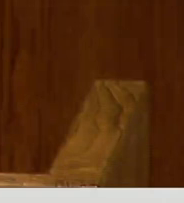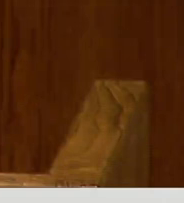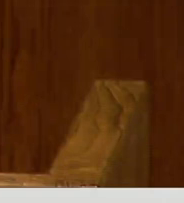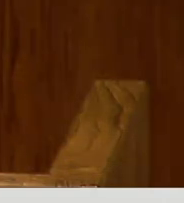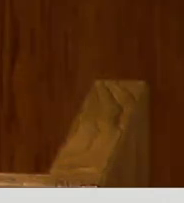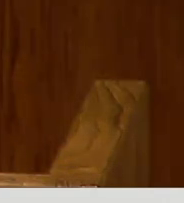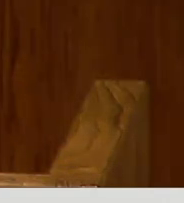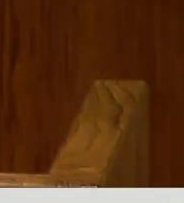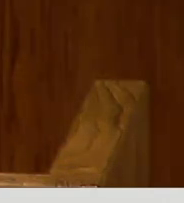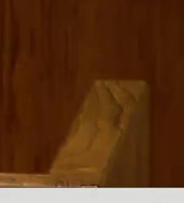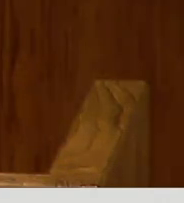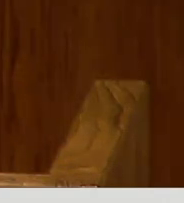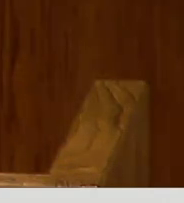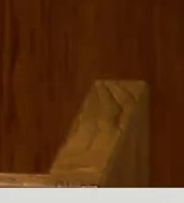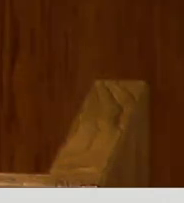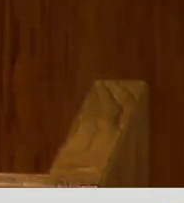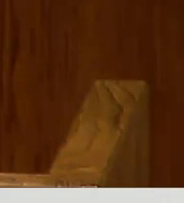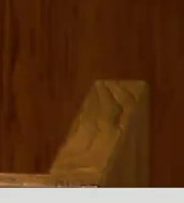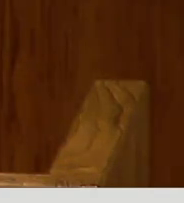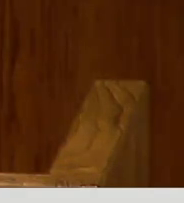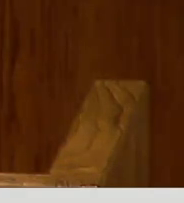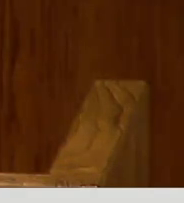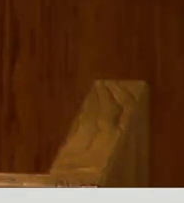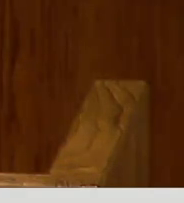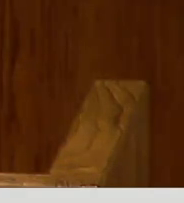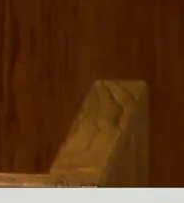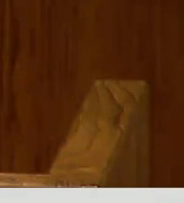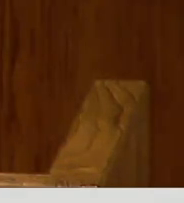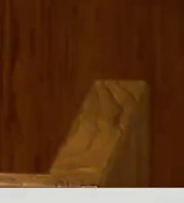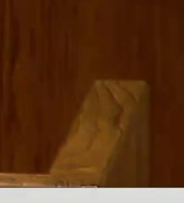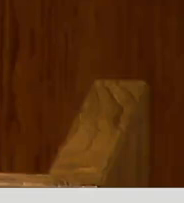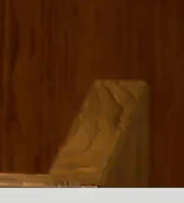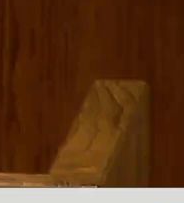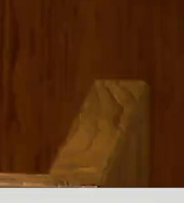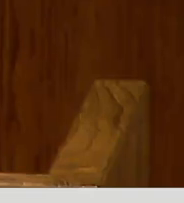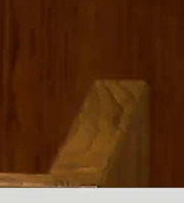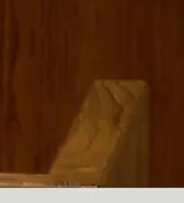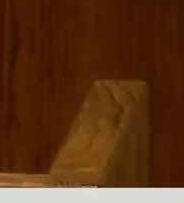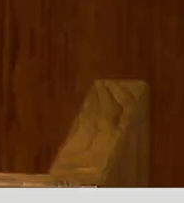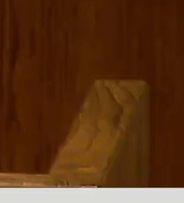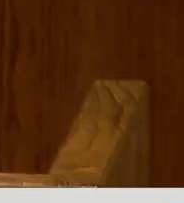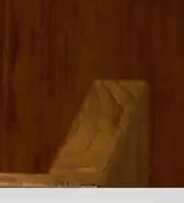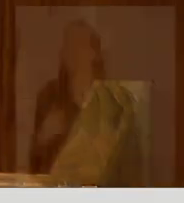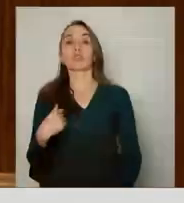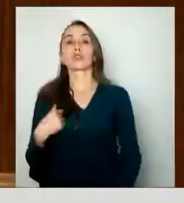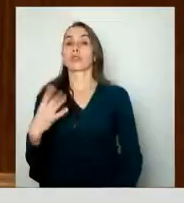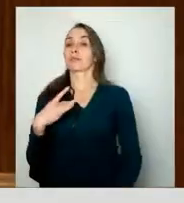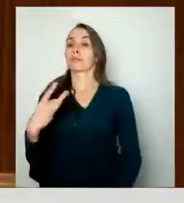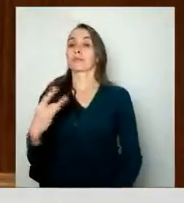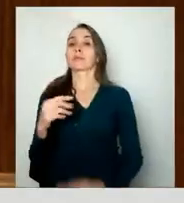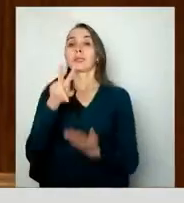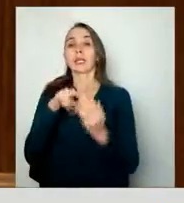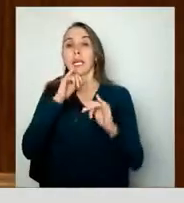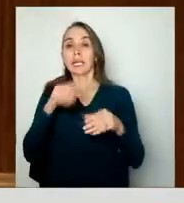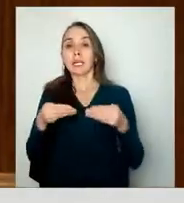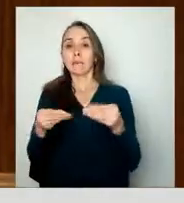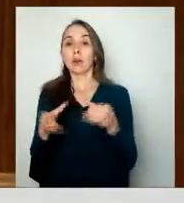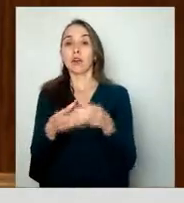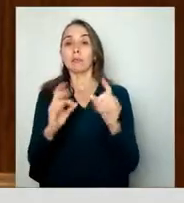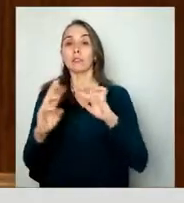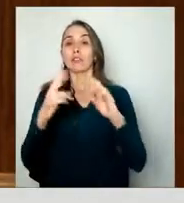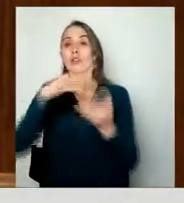Gracias presidente distinguía y distinguidos colegas mi calidad de diputada informante la comisión de relaciones exteriores asuntos